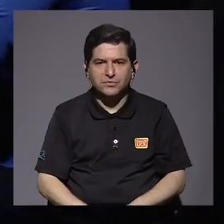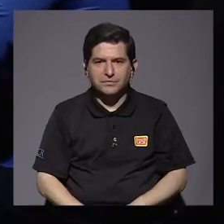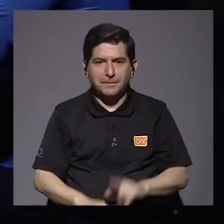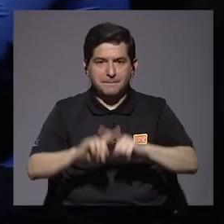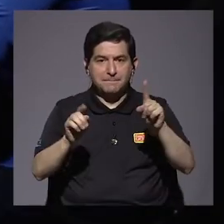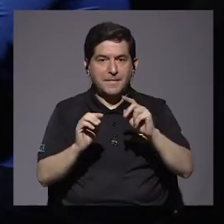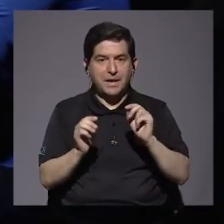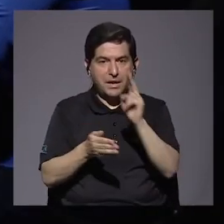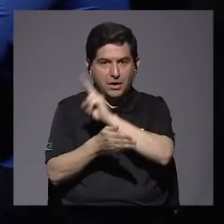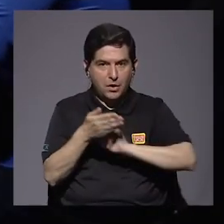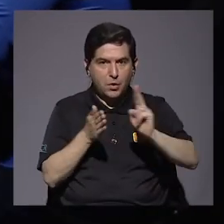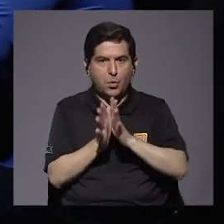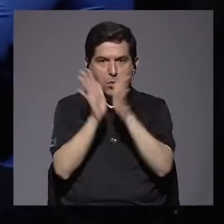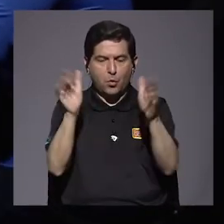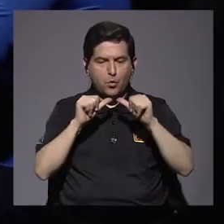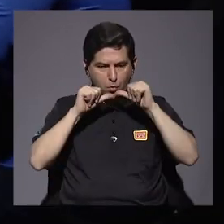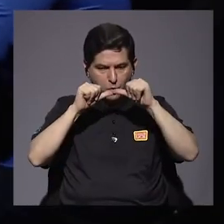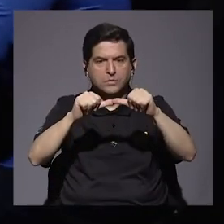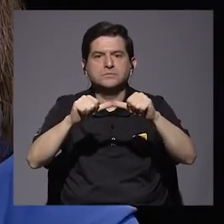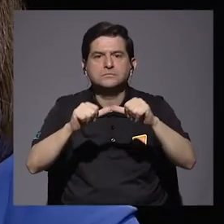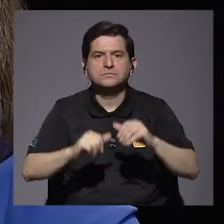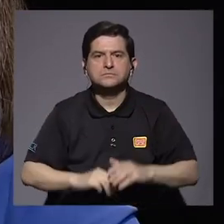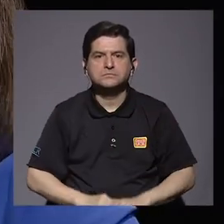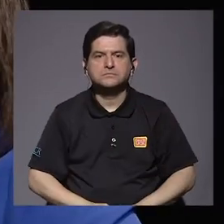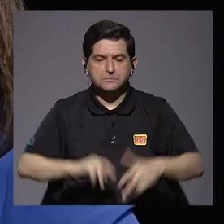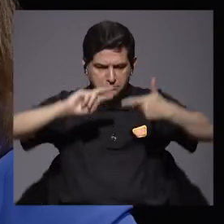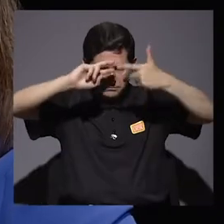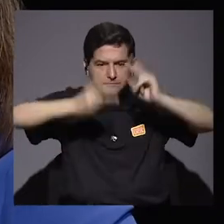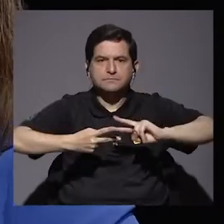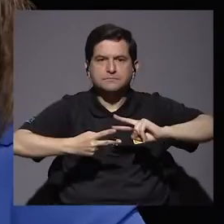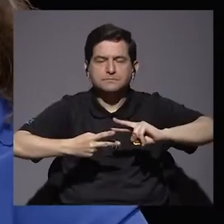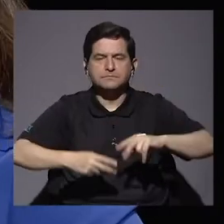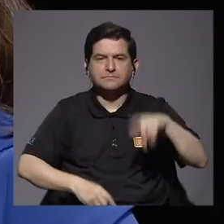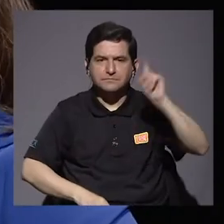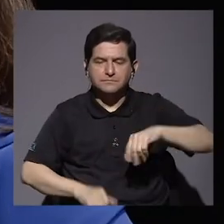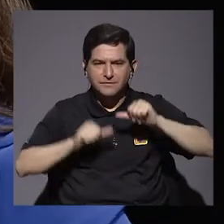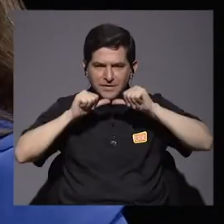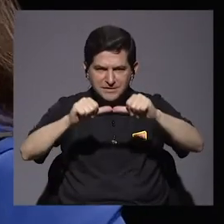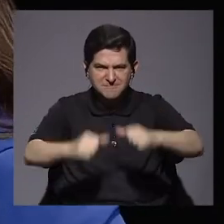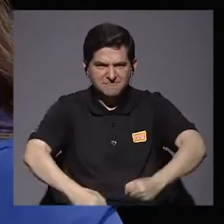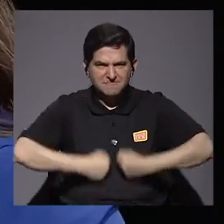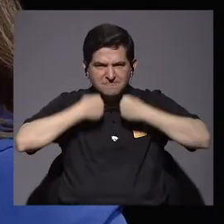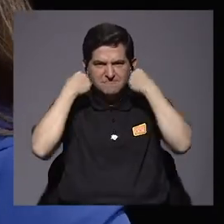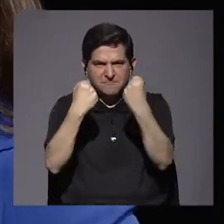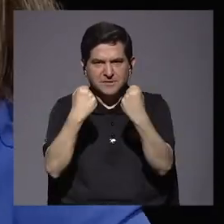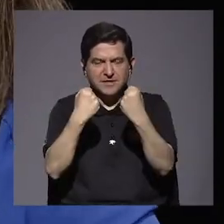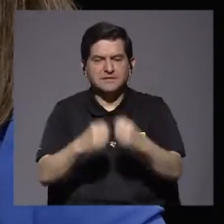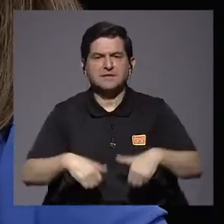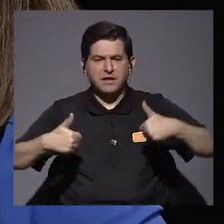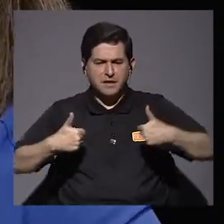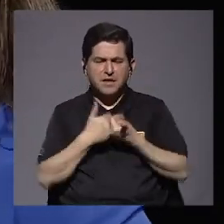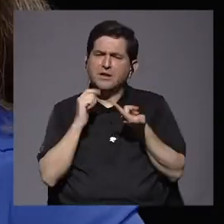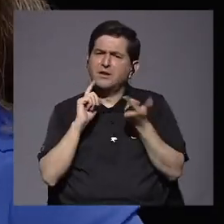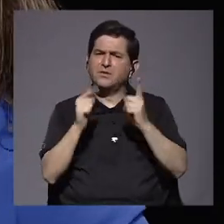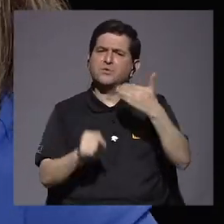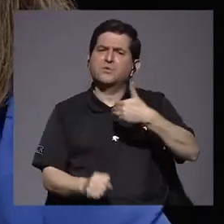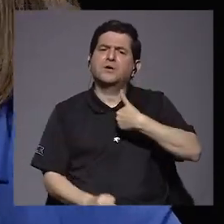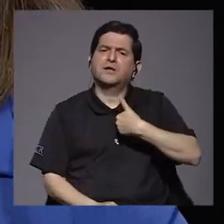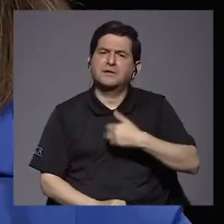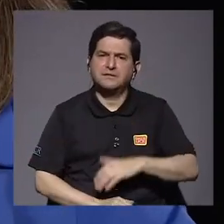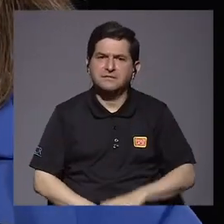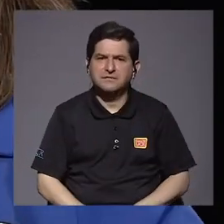la universidad pública debe seguir, ¿verdad? Y al contrario, debe seguir muy fuerte. ¿Cuál es el reto entonces que nos